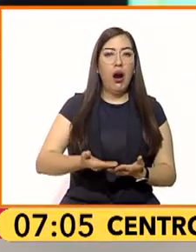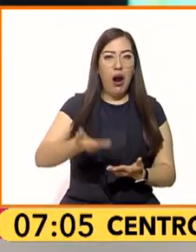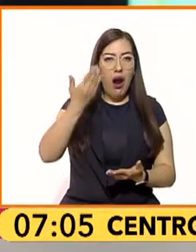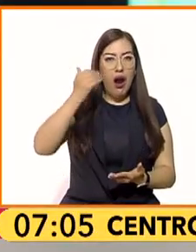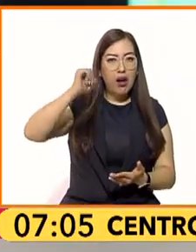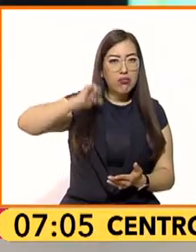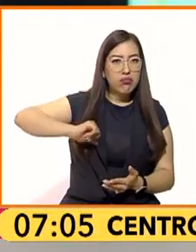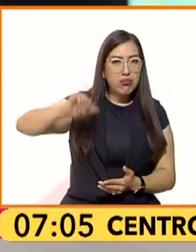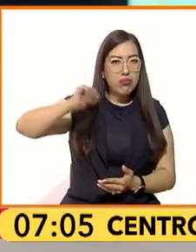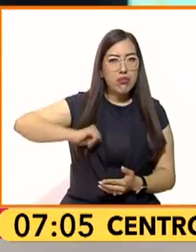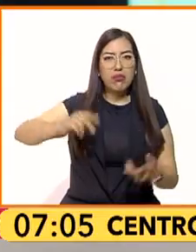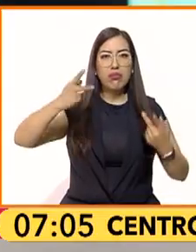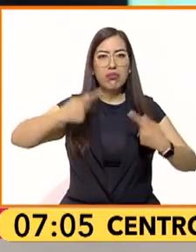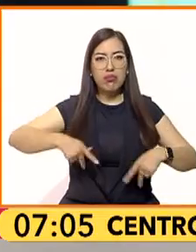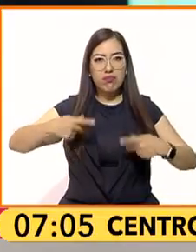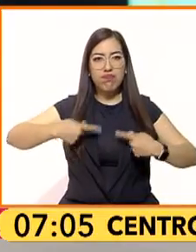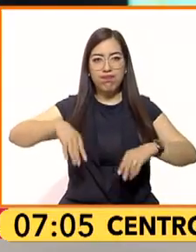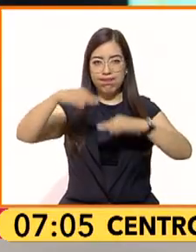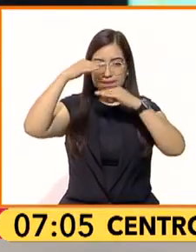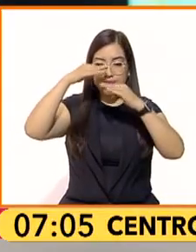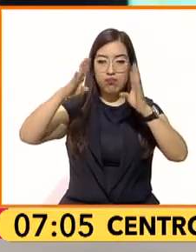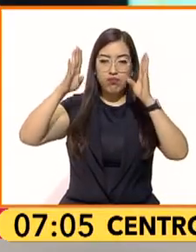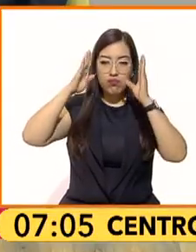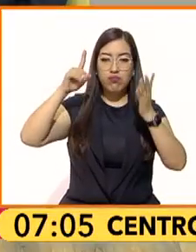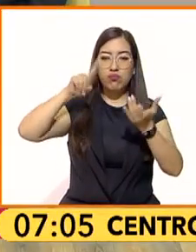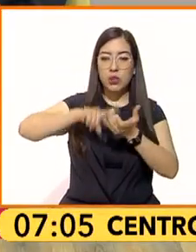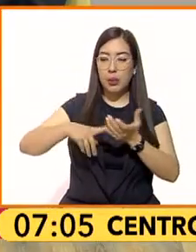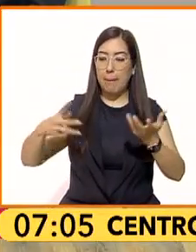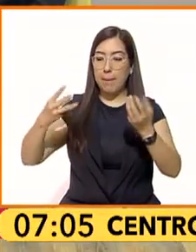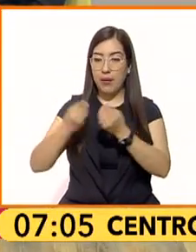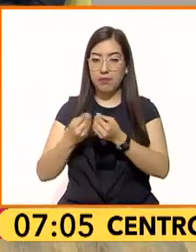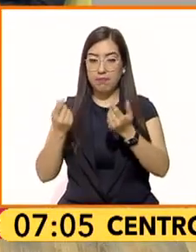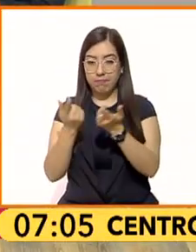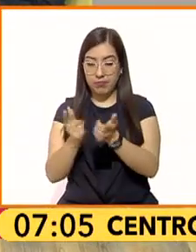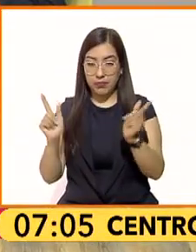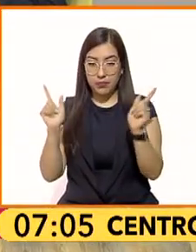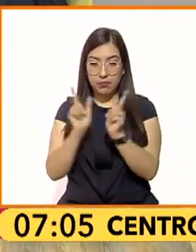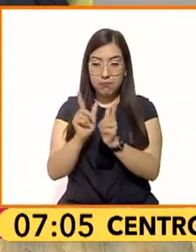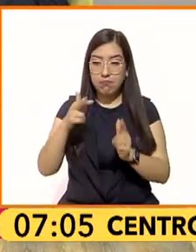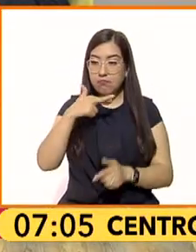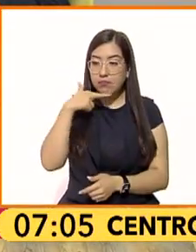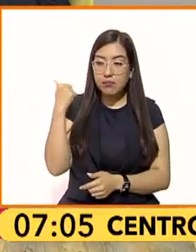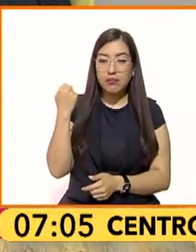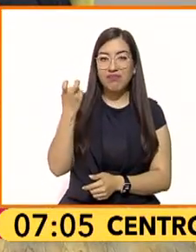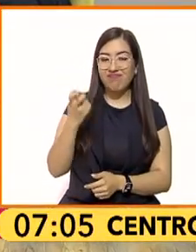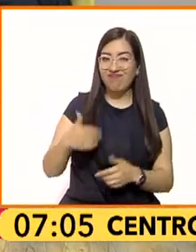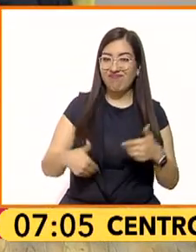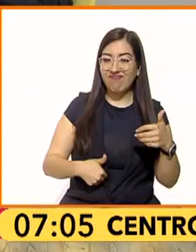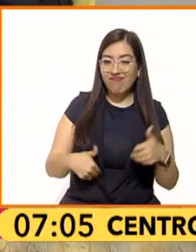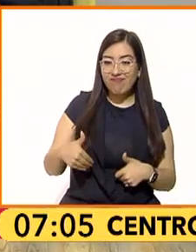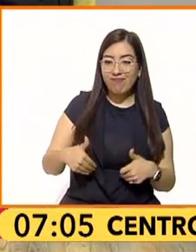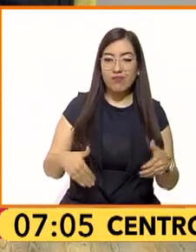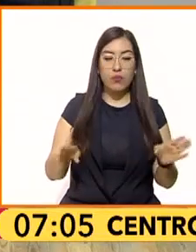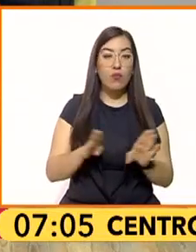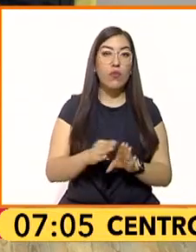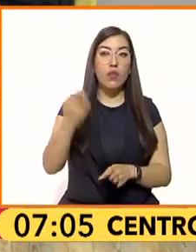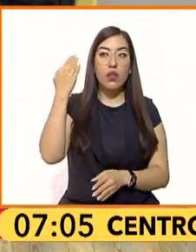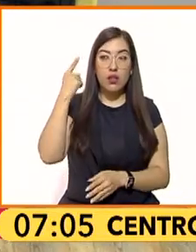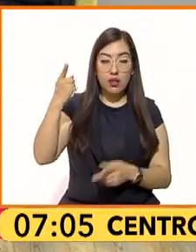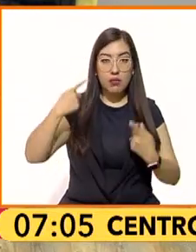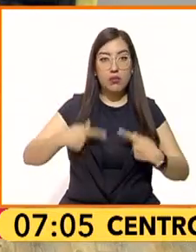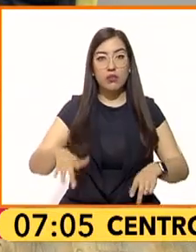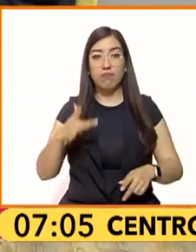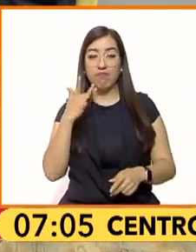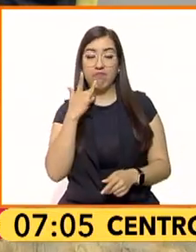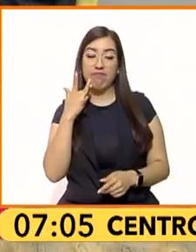conservadores que estaban encarnados en la curia, que tenían un conjunto de privilegios. Entonces había muchos conflictos entre